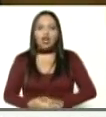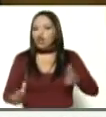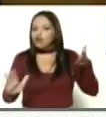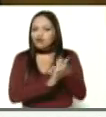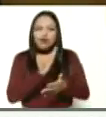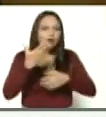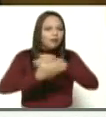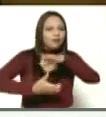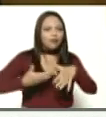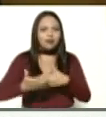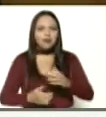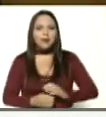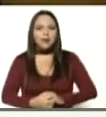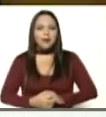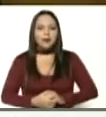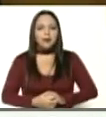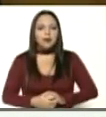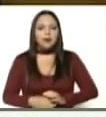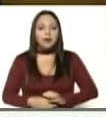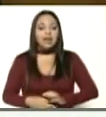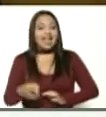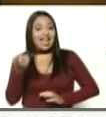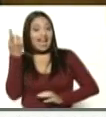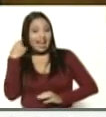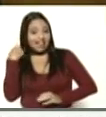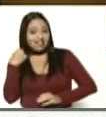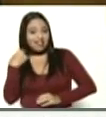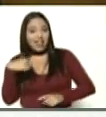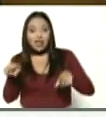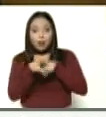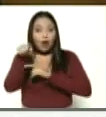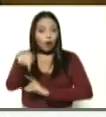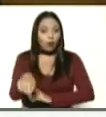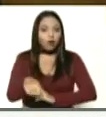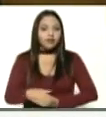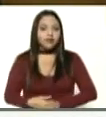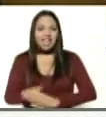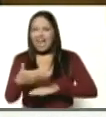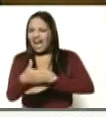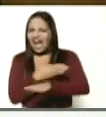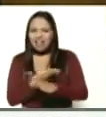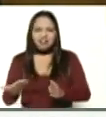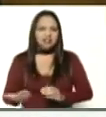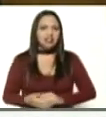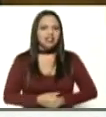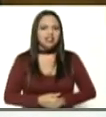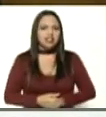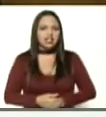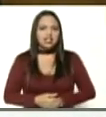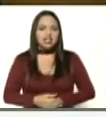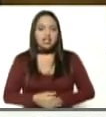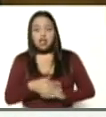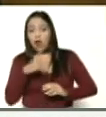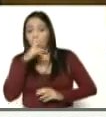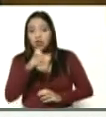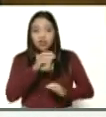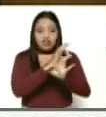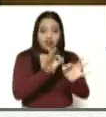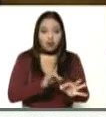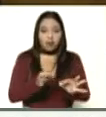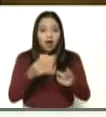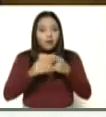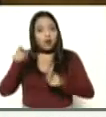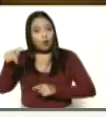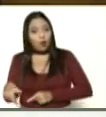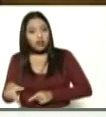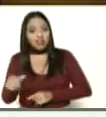adversas. El ayer es como el hoy, ante las condiciones más adversas. Y en este que es el hoy,